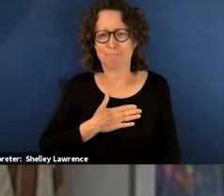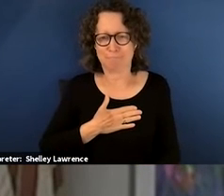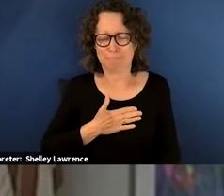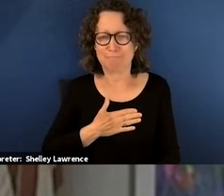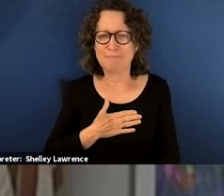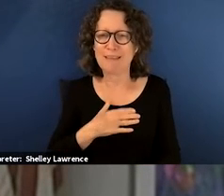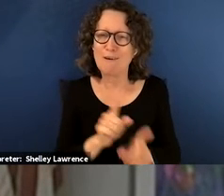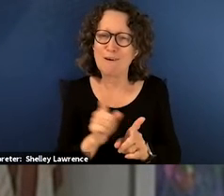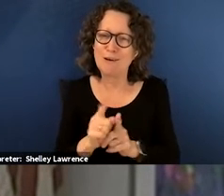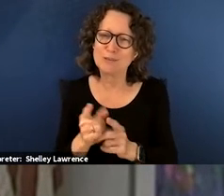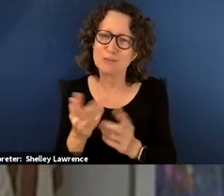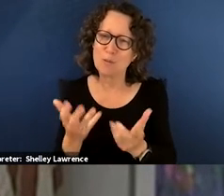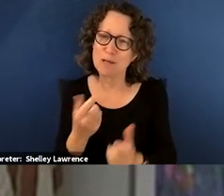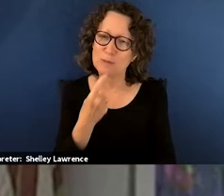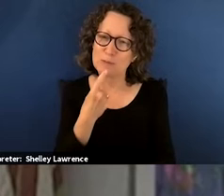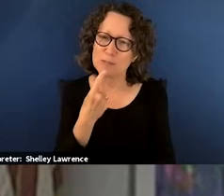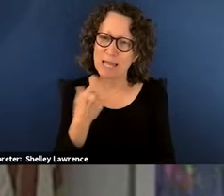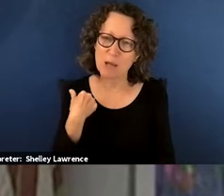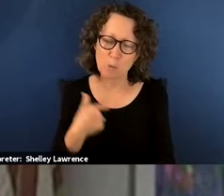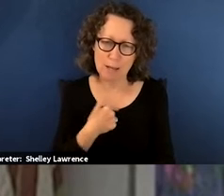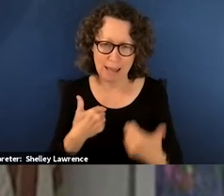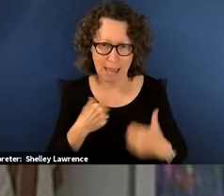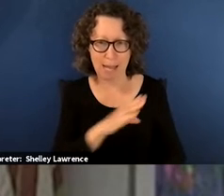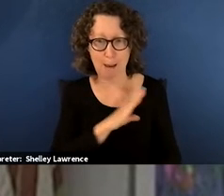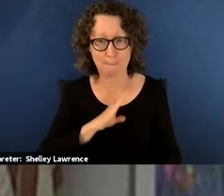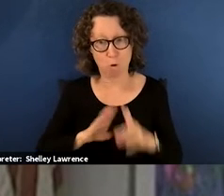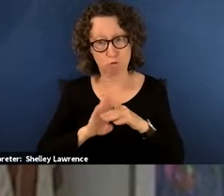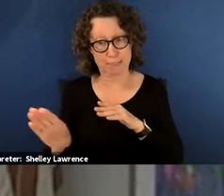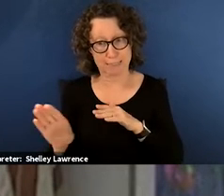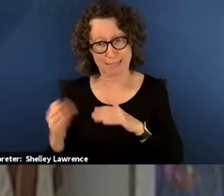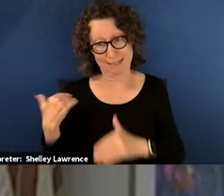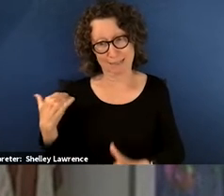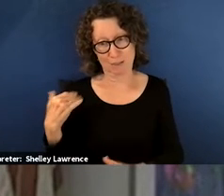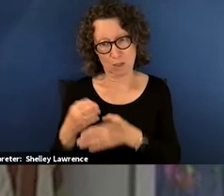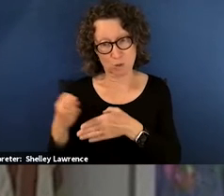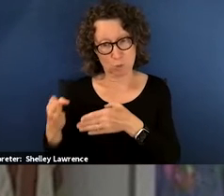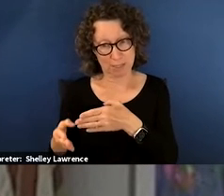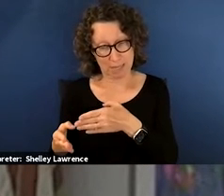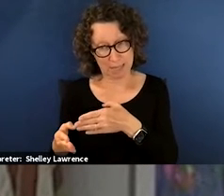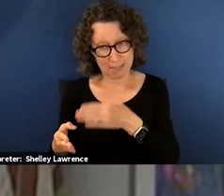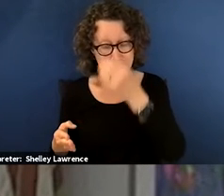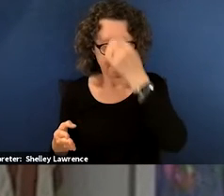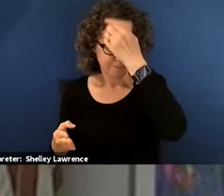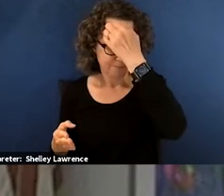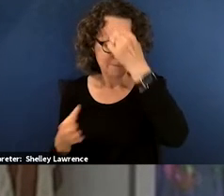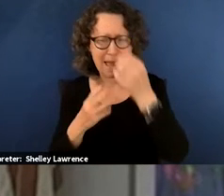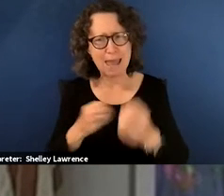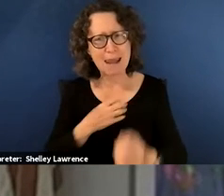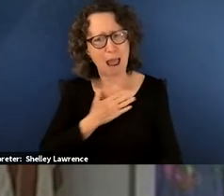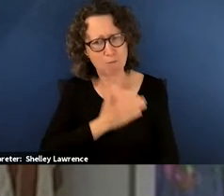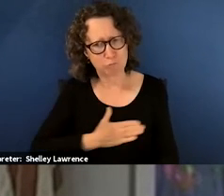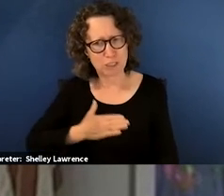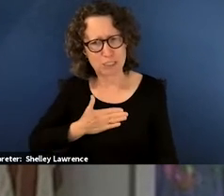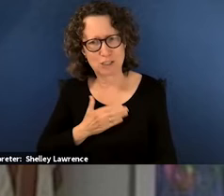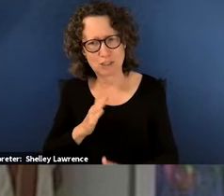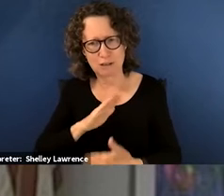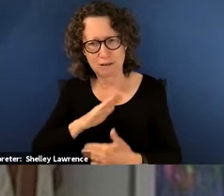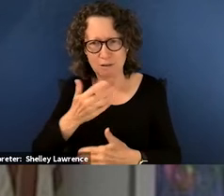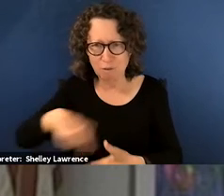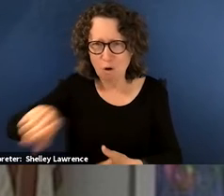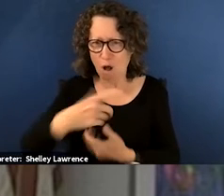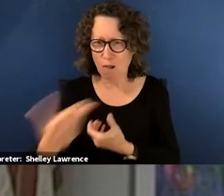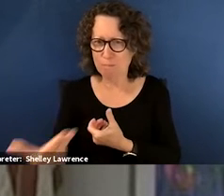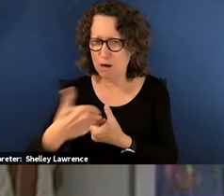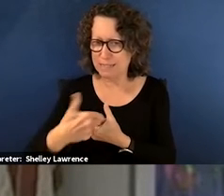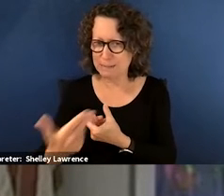aquí. También quiero decir que nosotros tuvimos un retiro del consejo este fin de semana pasado y